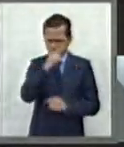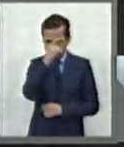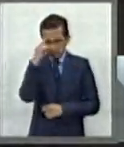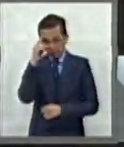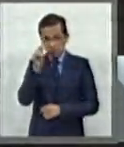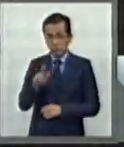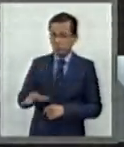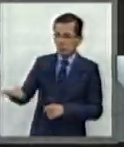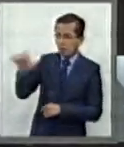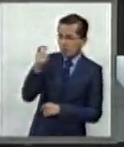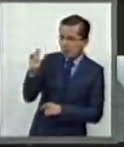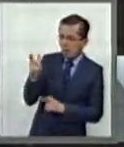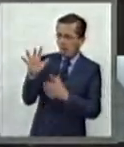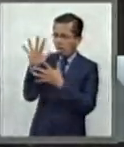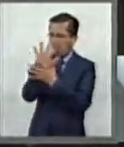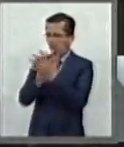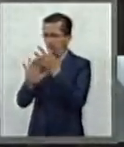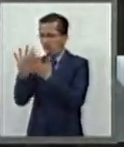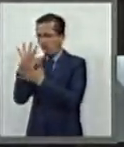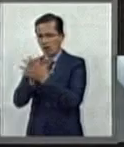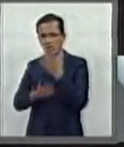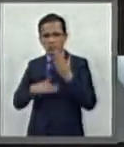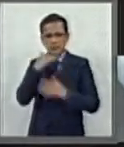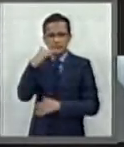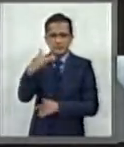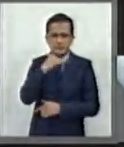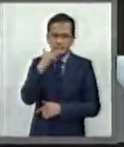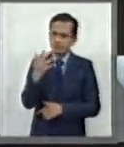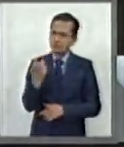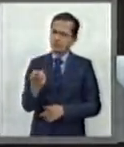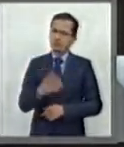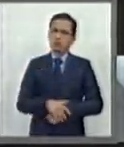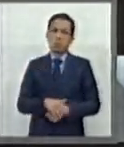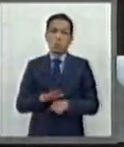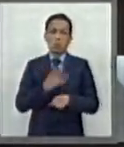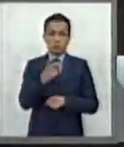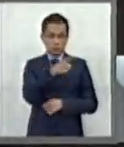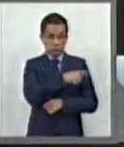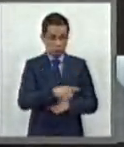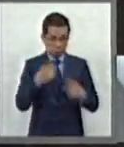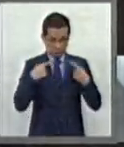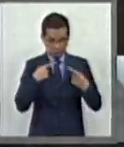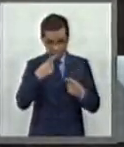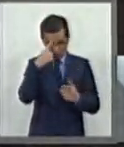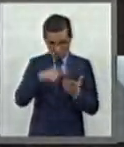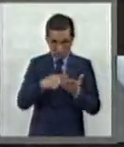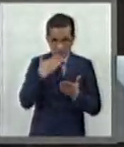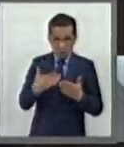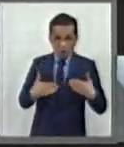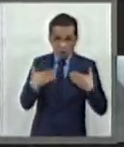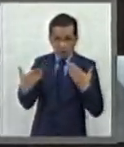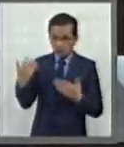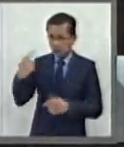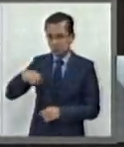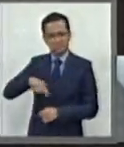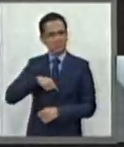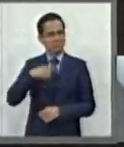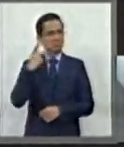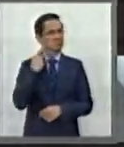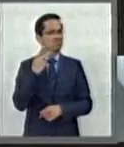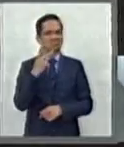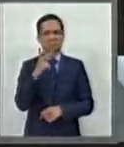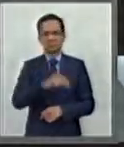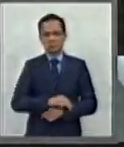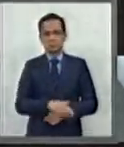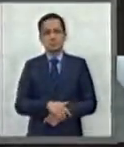públicos, y eso nos ha llevado a una profunda crisis de credibilidad social. En nuestro grupo